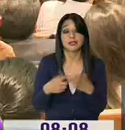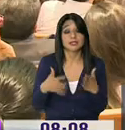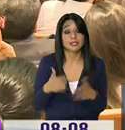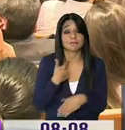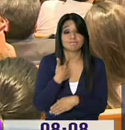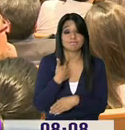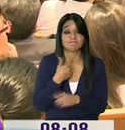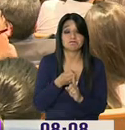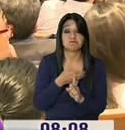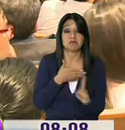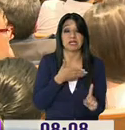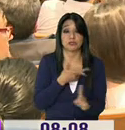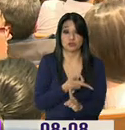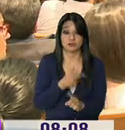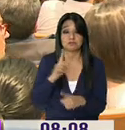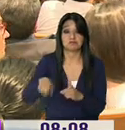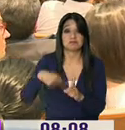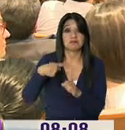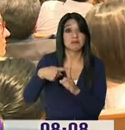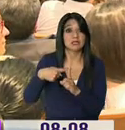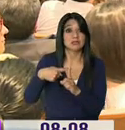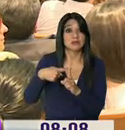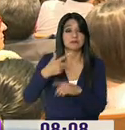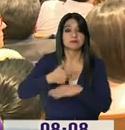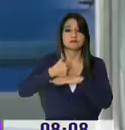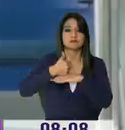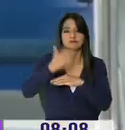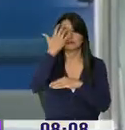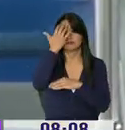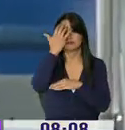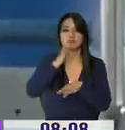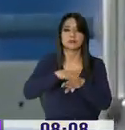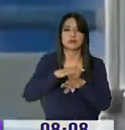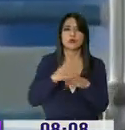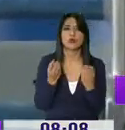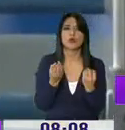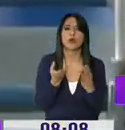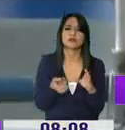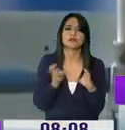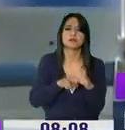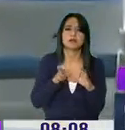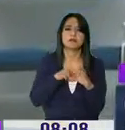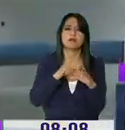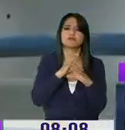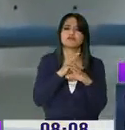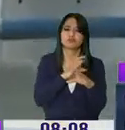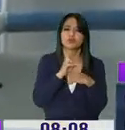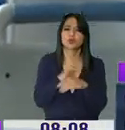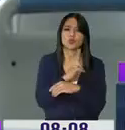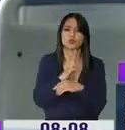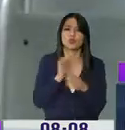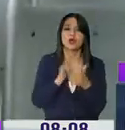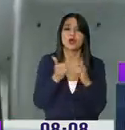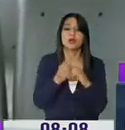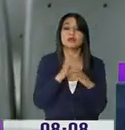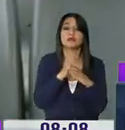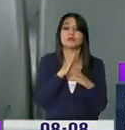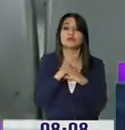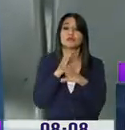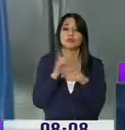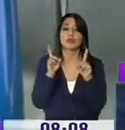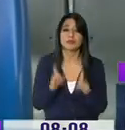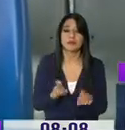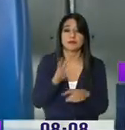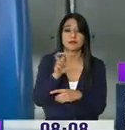A este análisis se suma la preocupación de las autoridades por el número de pasajeros que deberán usar cada unidad, pues el